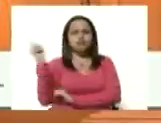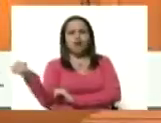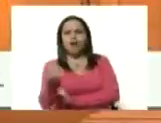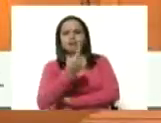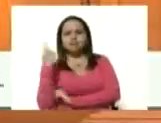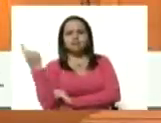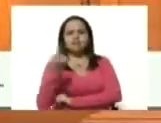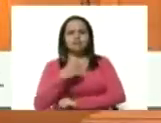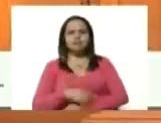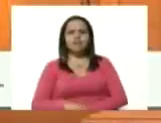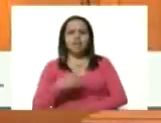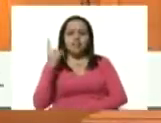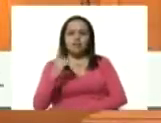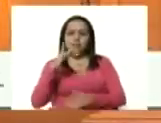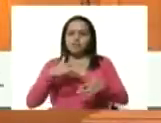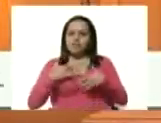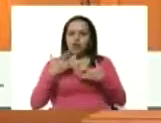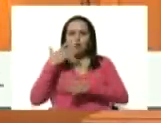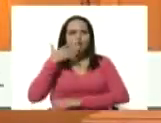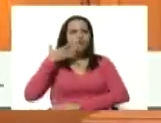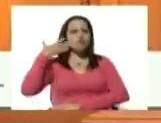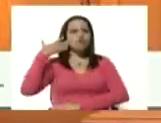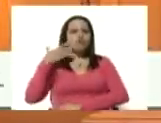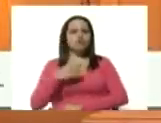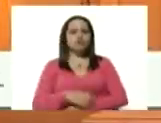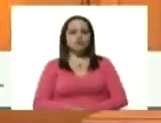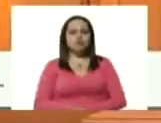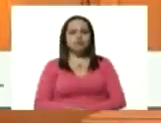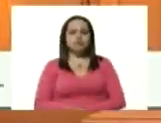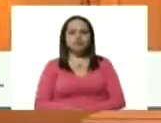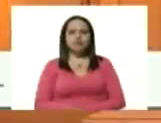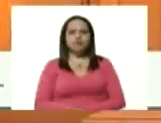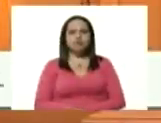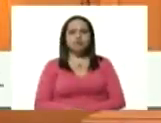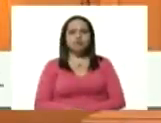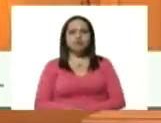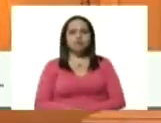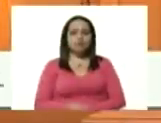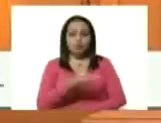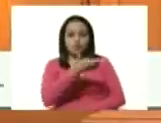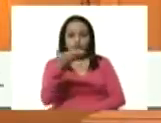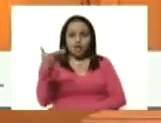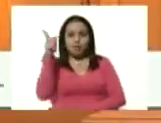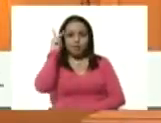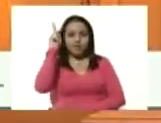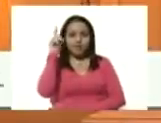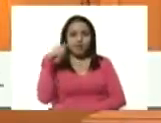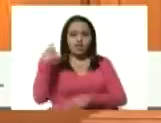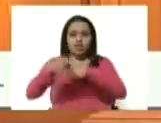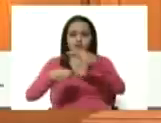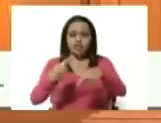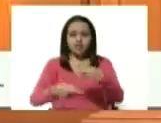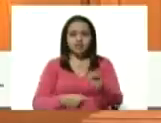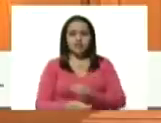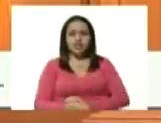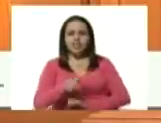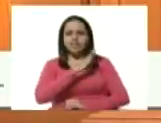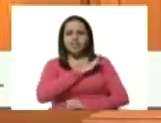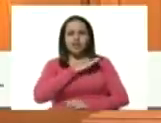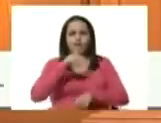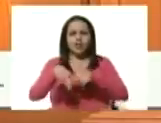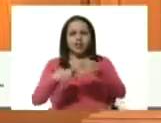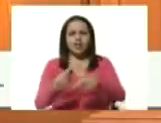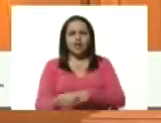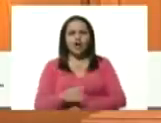De verdad, tenemos que sentirnos orgullosos, Earle, Cristina, ustedes que son profesores de varias generaciones, de tener una generación